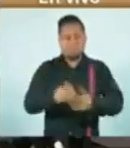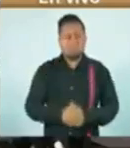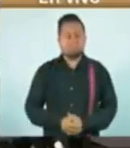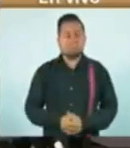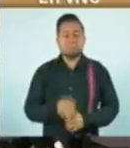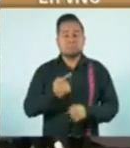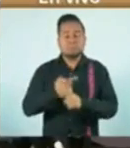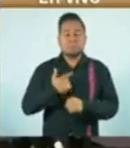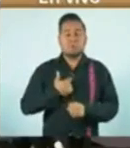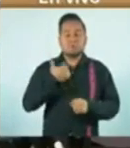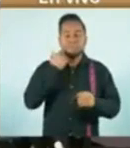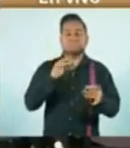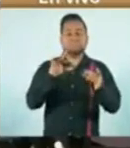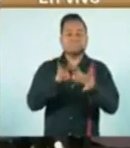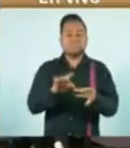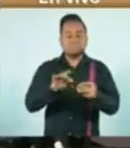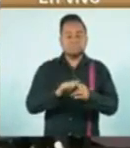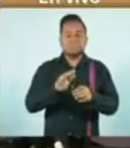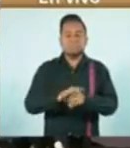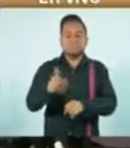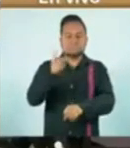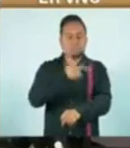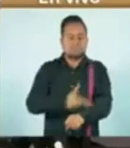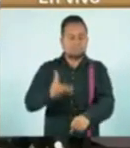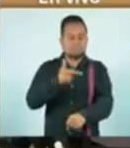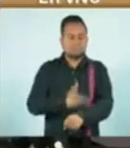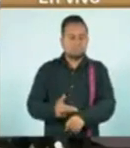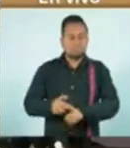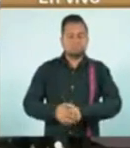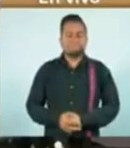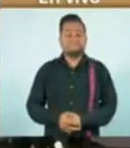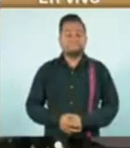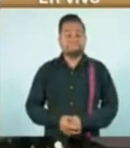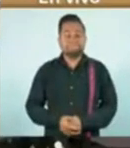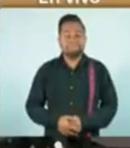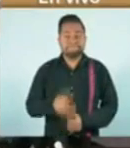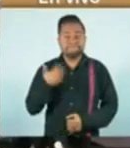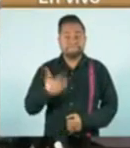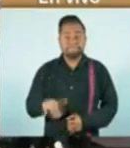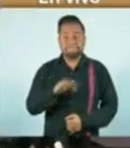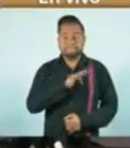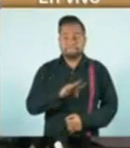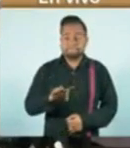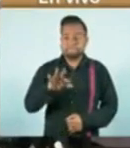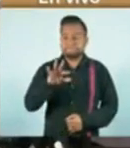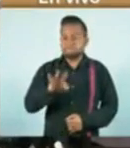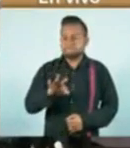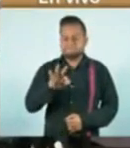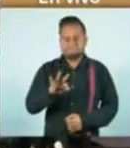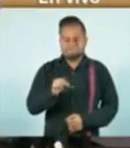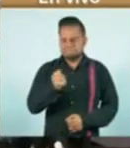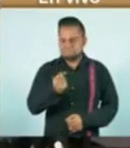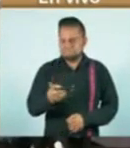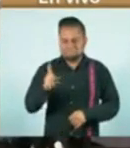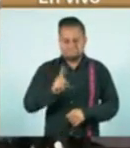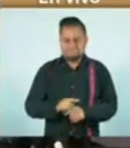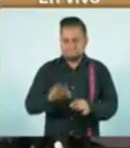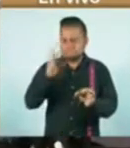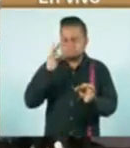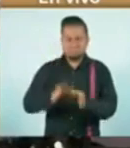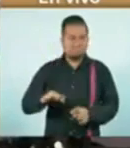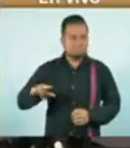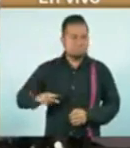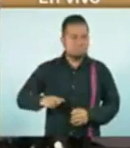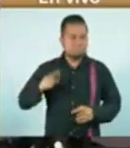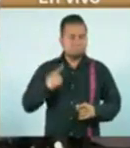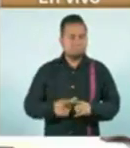Primero les quiero hablar de un proceso que está prácticamente a 40 y tantos días de la conclusión del gobierno